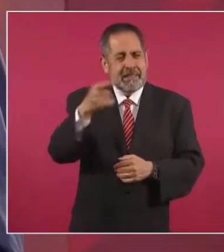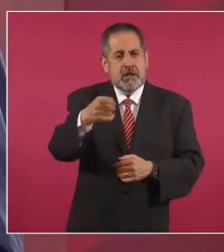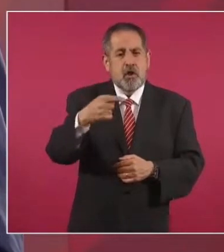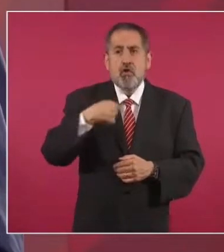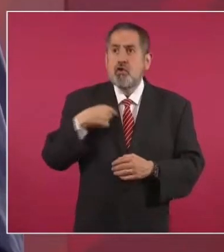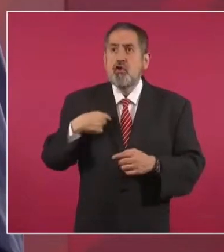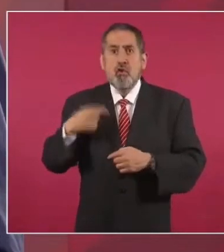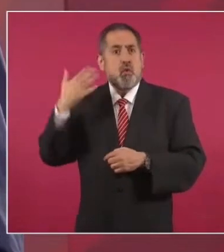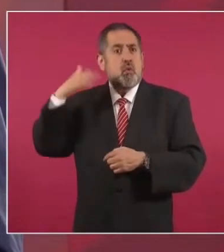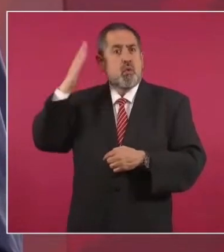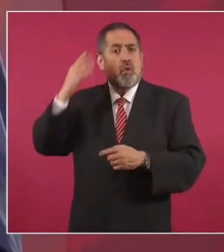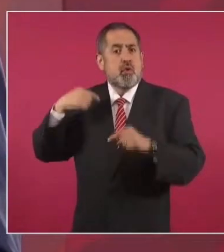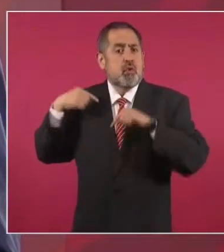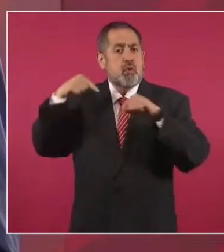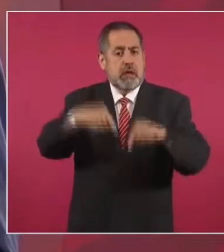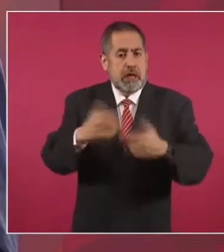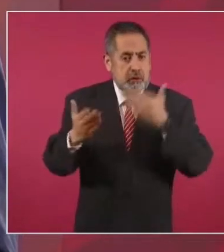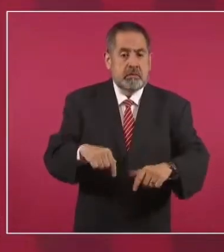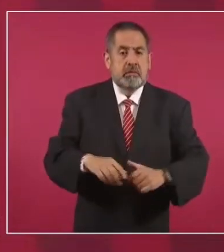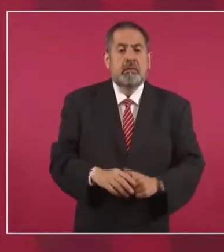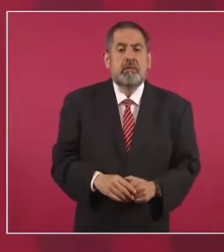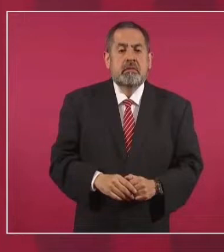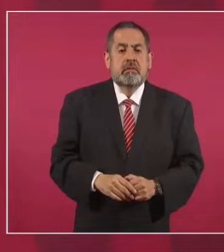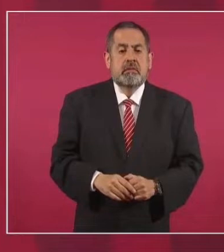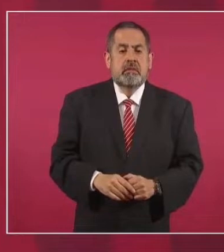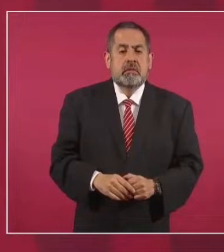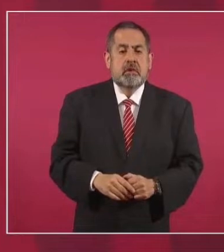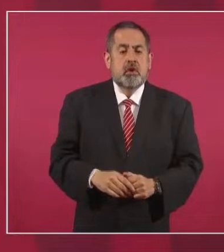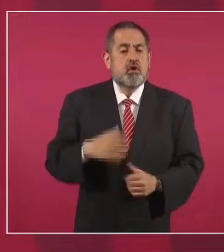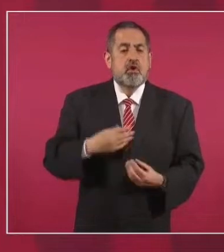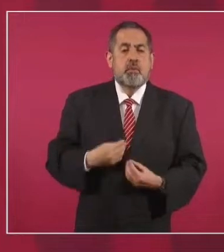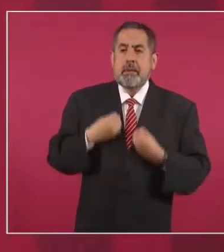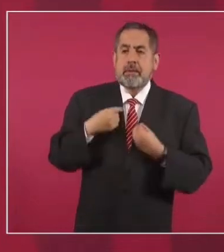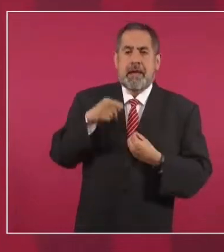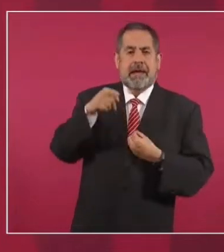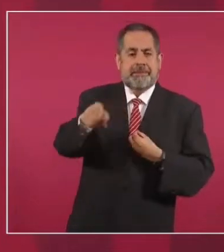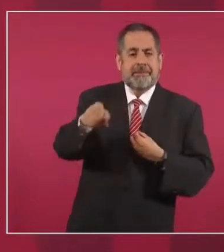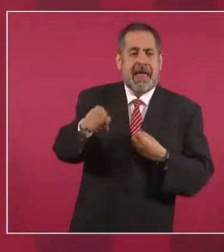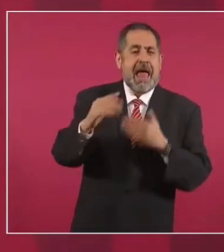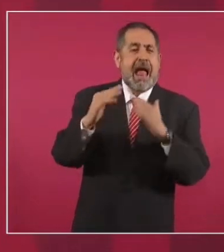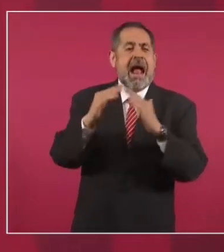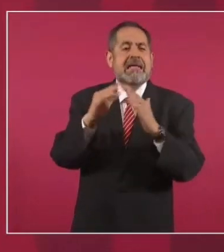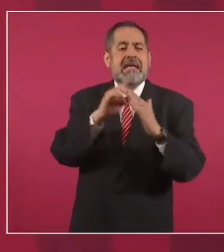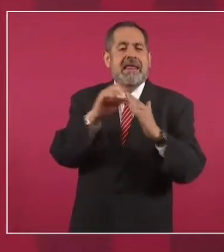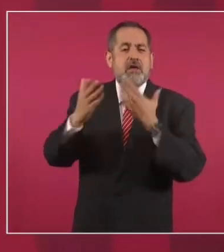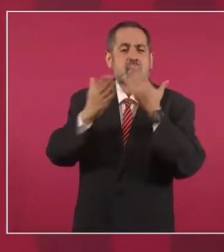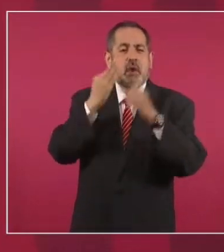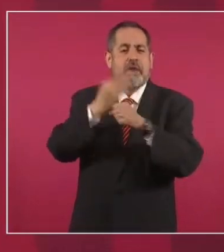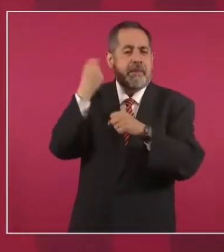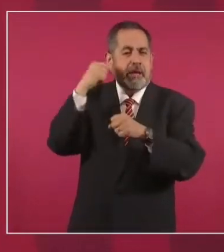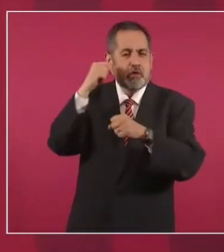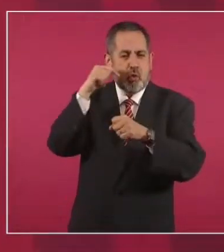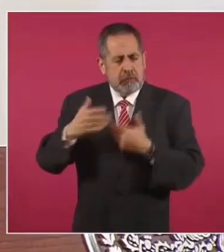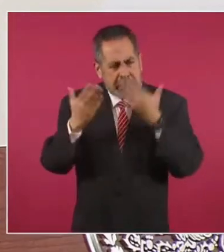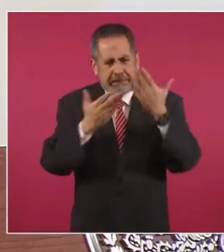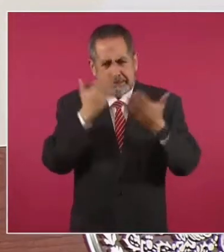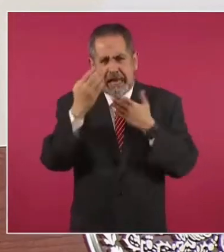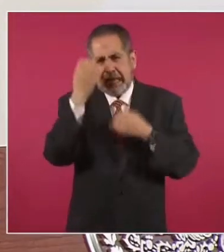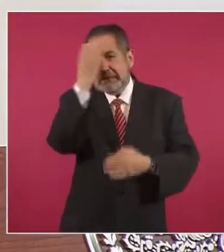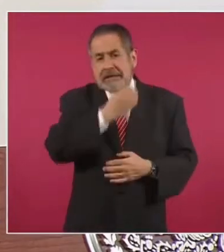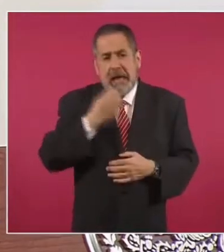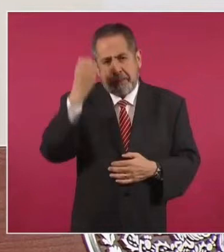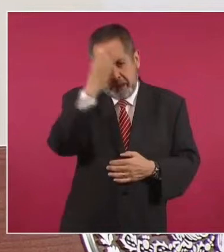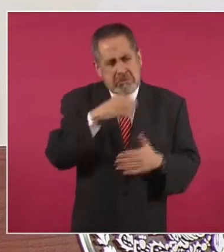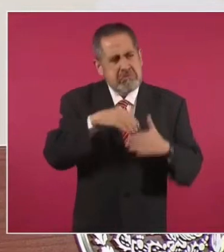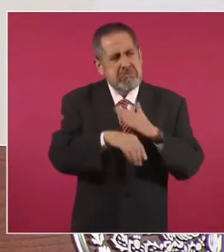a estudiar a la Ciudad de México, viví en la casa del estudiante tabasqueño y presentamos examen.